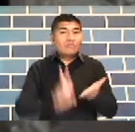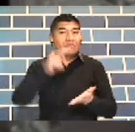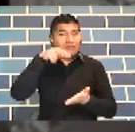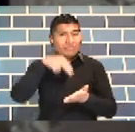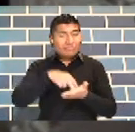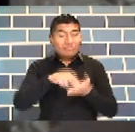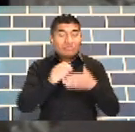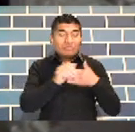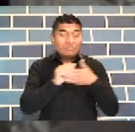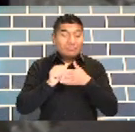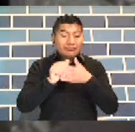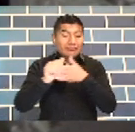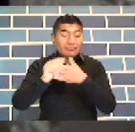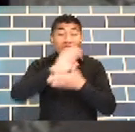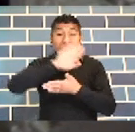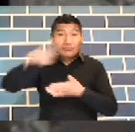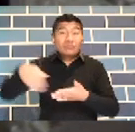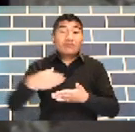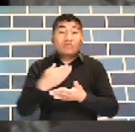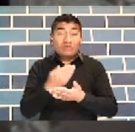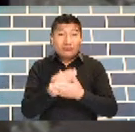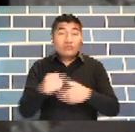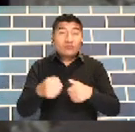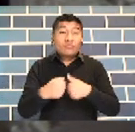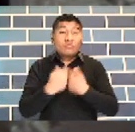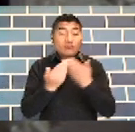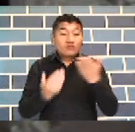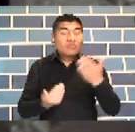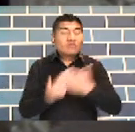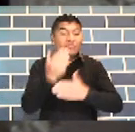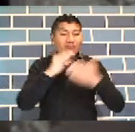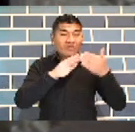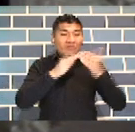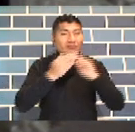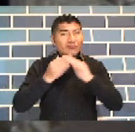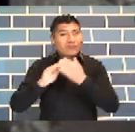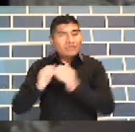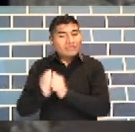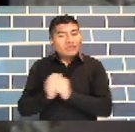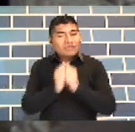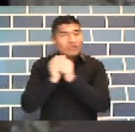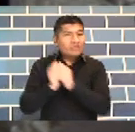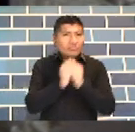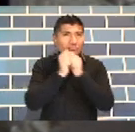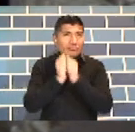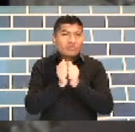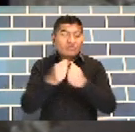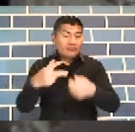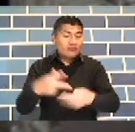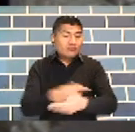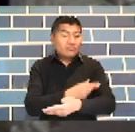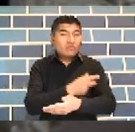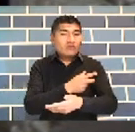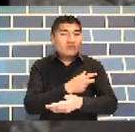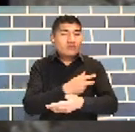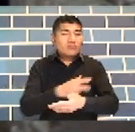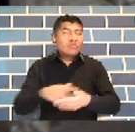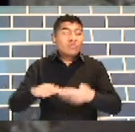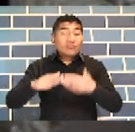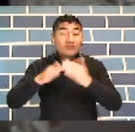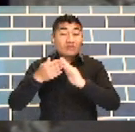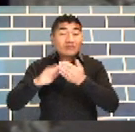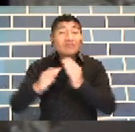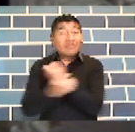nos conduce a todos como el nuevo pueblo de la alianza, el pueblo de los salvados. En